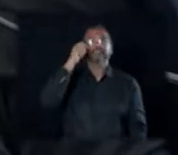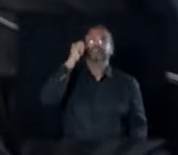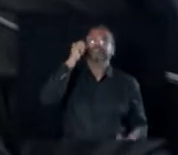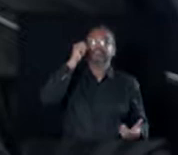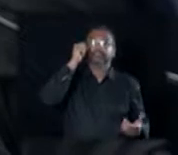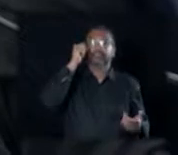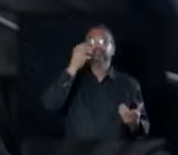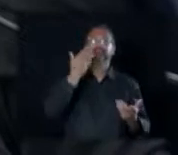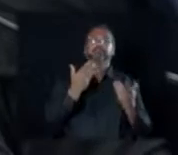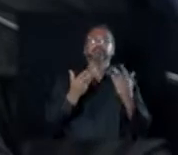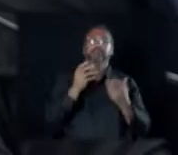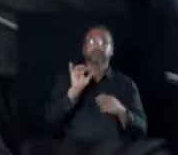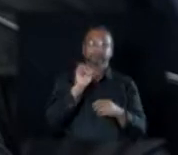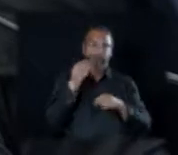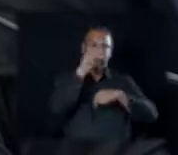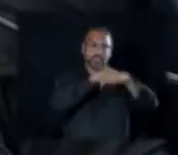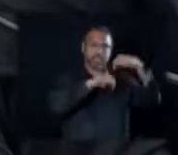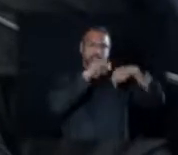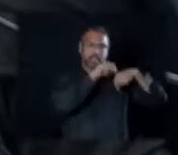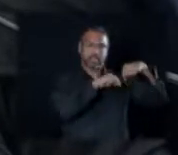Según avanzamos, me parece que